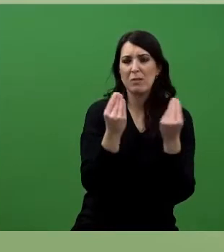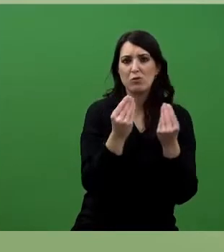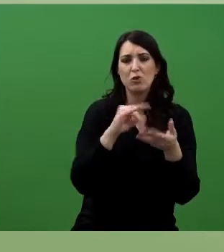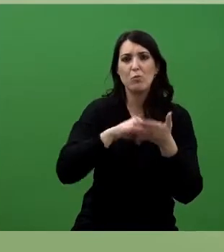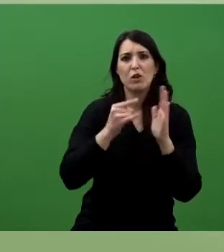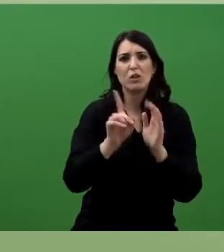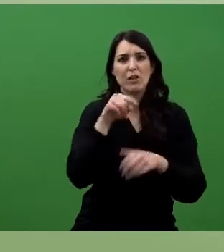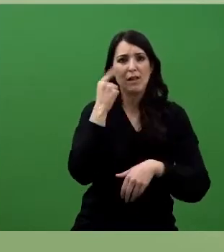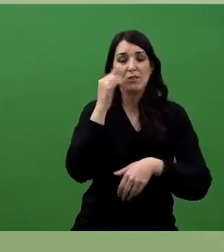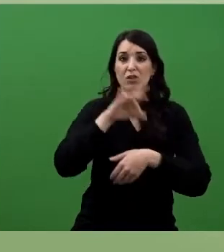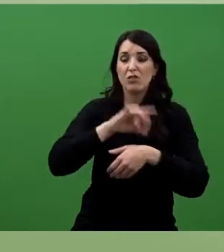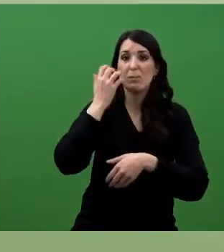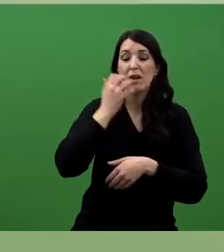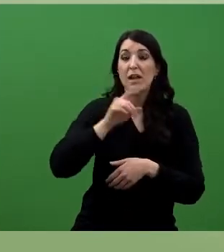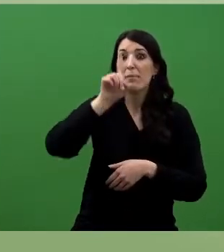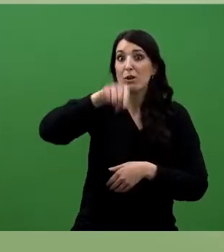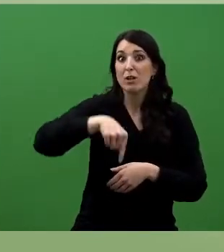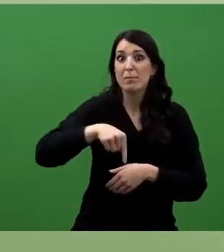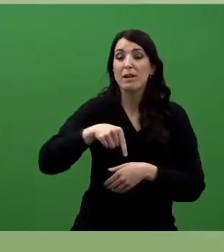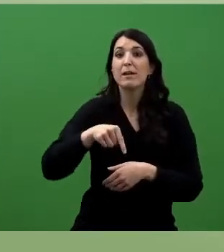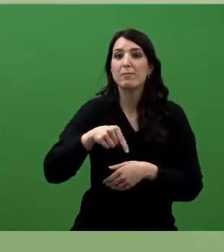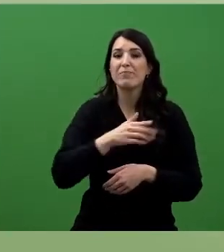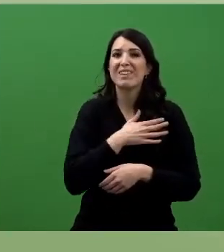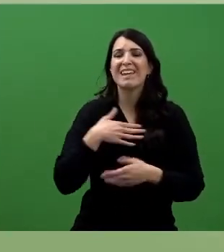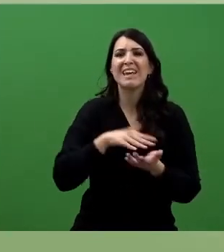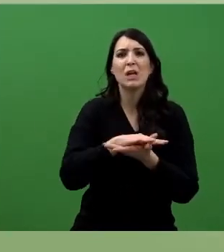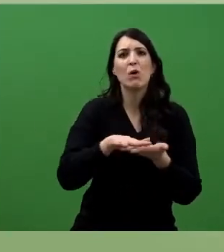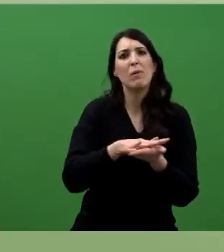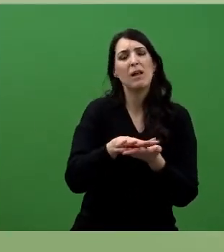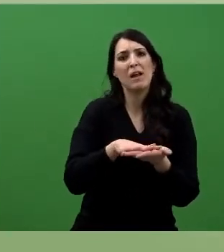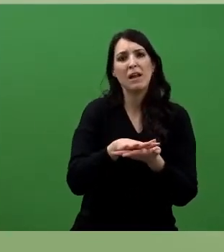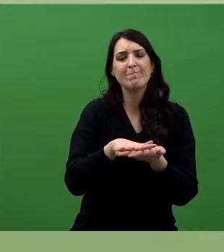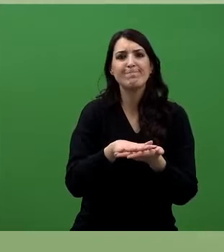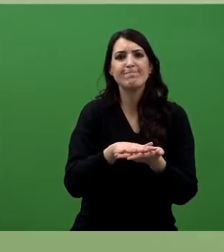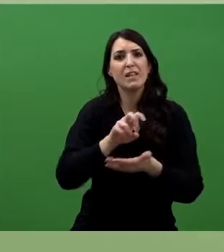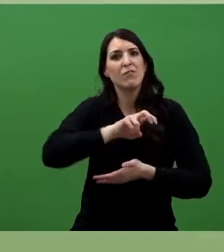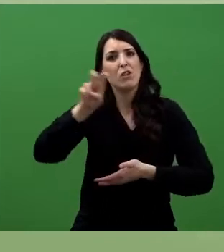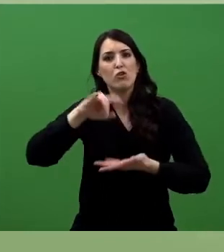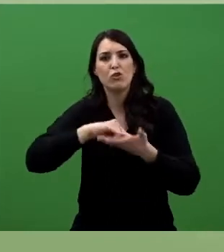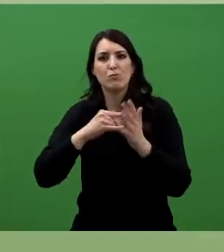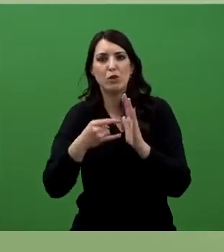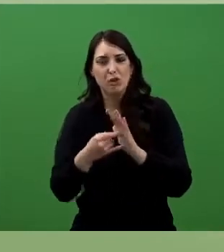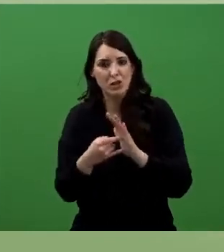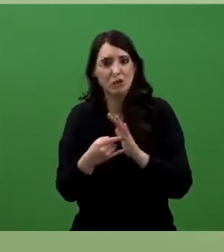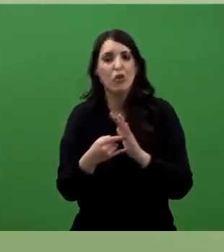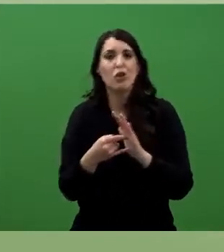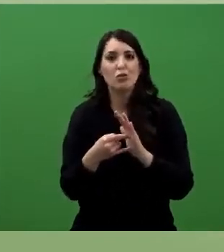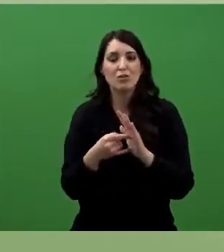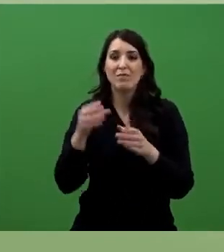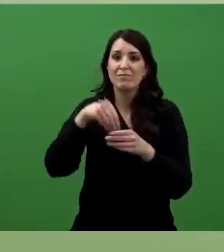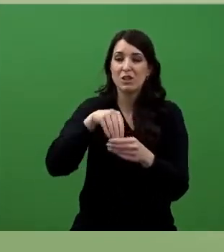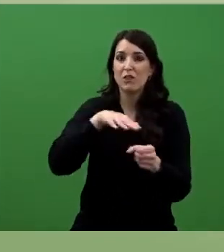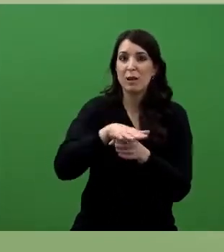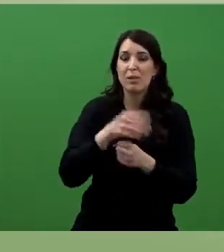de enfermedades raras, pero también quiero hablar de otros proyectos que están en el ámbito,